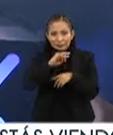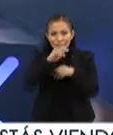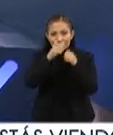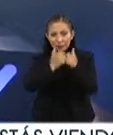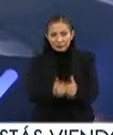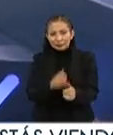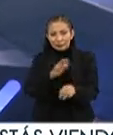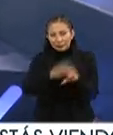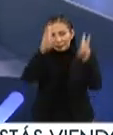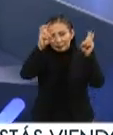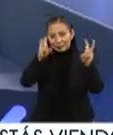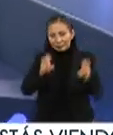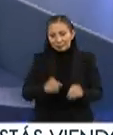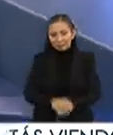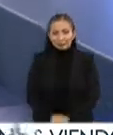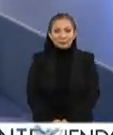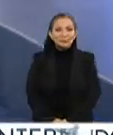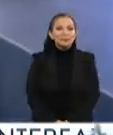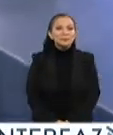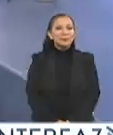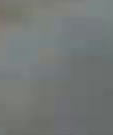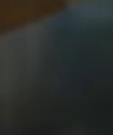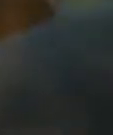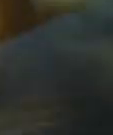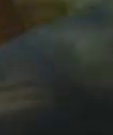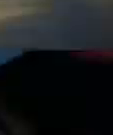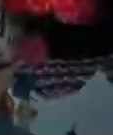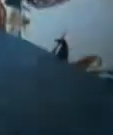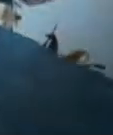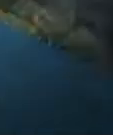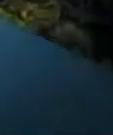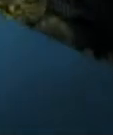se vayan, tenemos más sobre este tema.